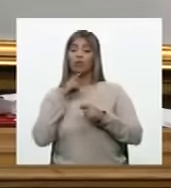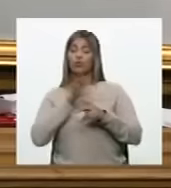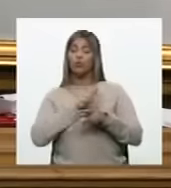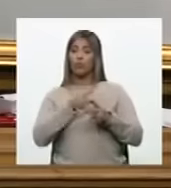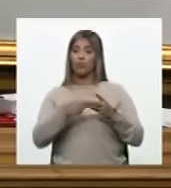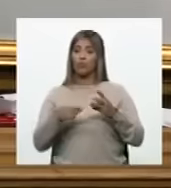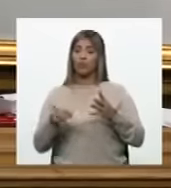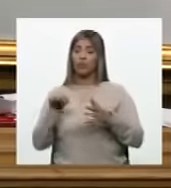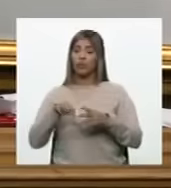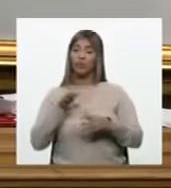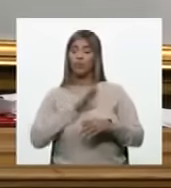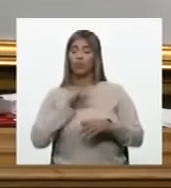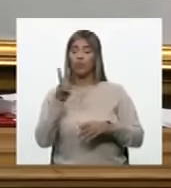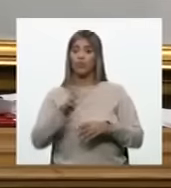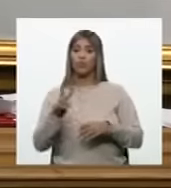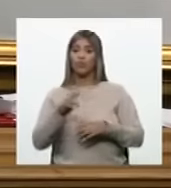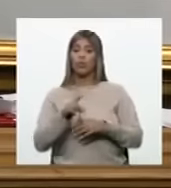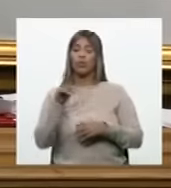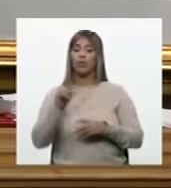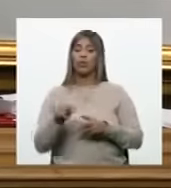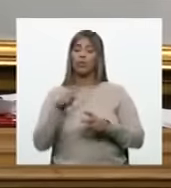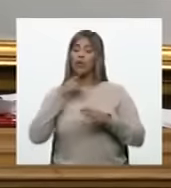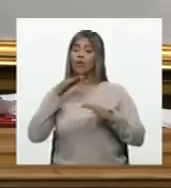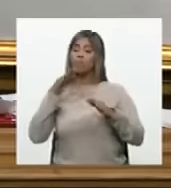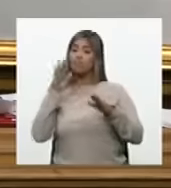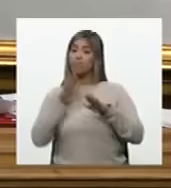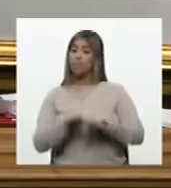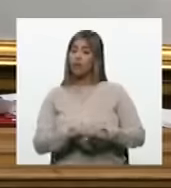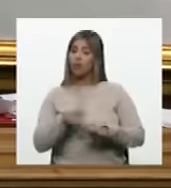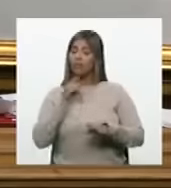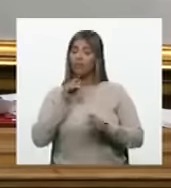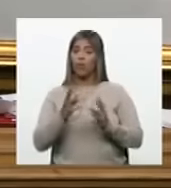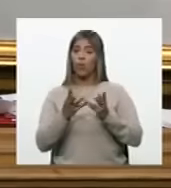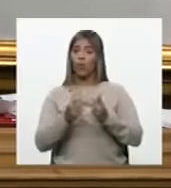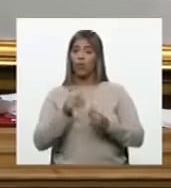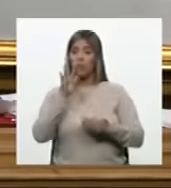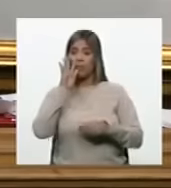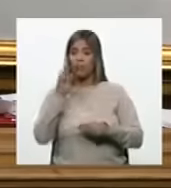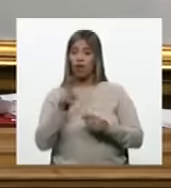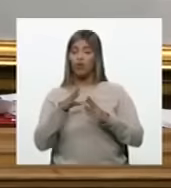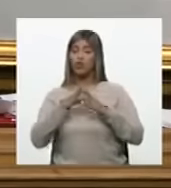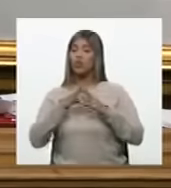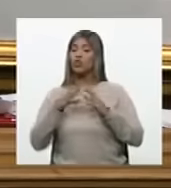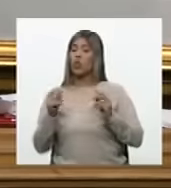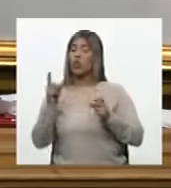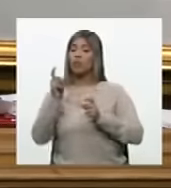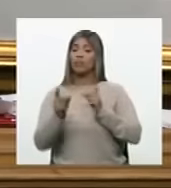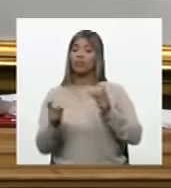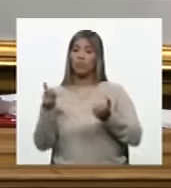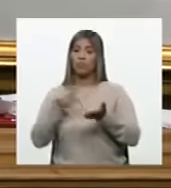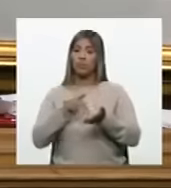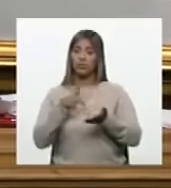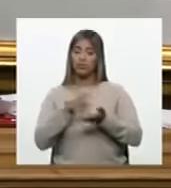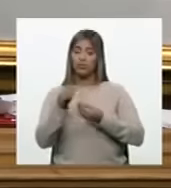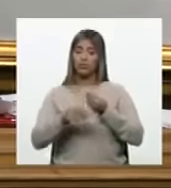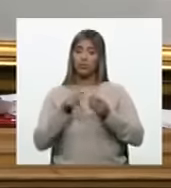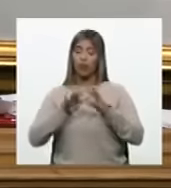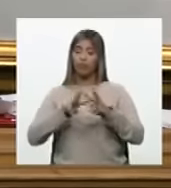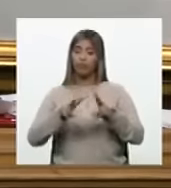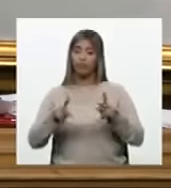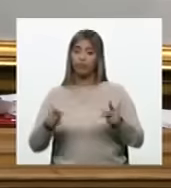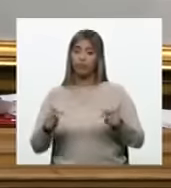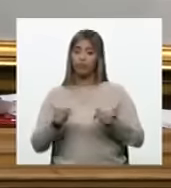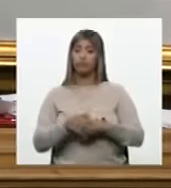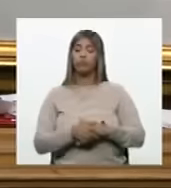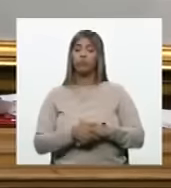bienes que existen en Venezuela, así como congelamiento de cuentas bancarias contra todos los involucrados que orquestaron el despojo